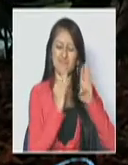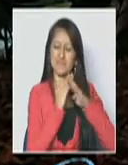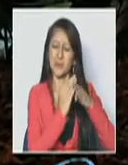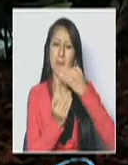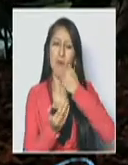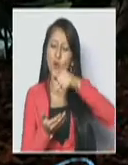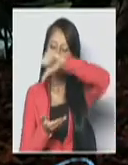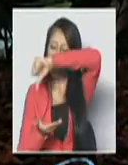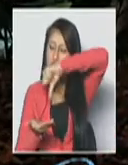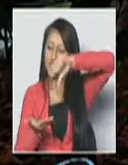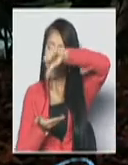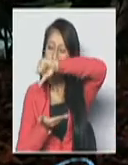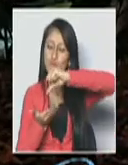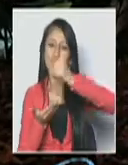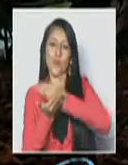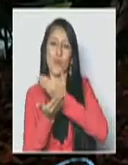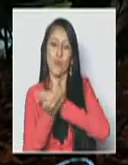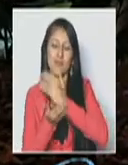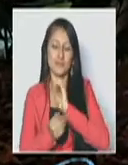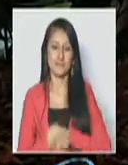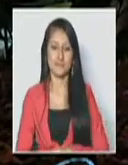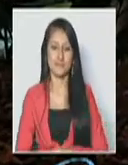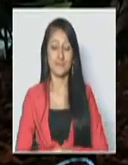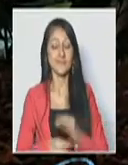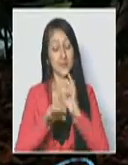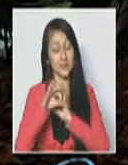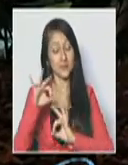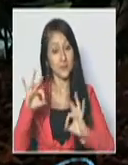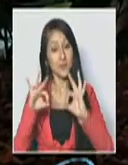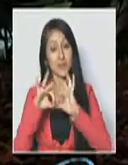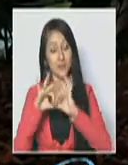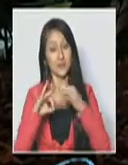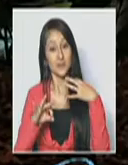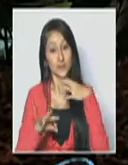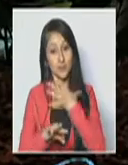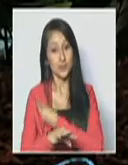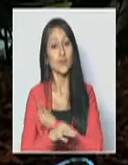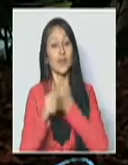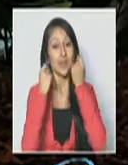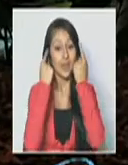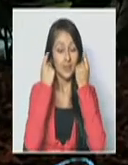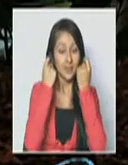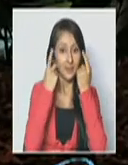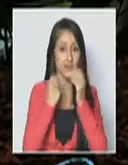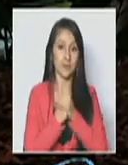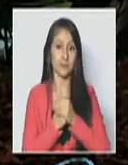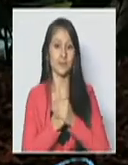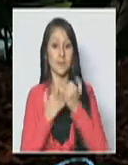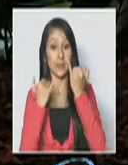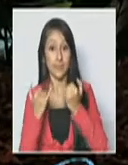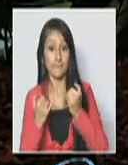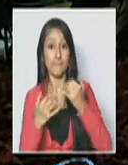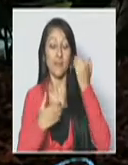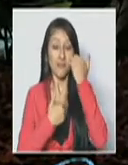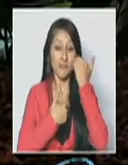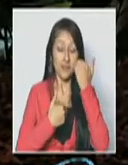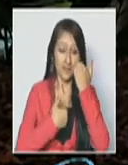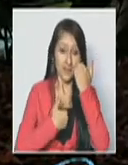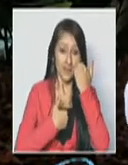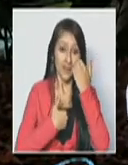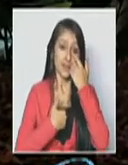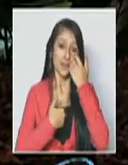gama de alimentos por eso es muy importante que nosotros entendamos que cuando aparece la enfermedad